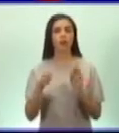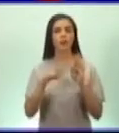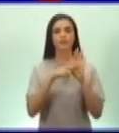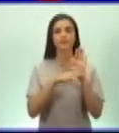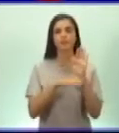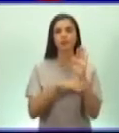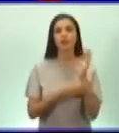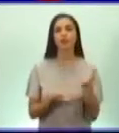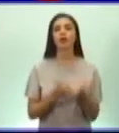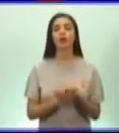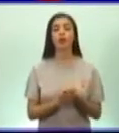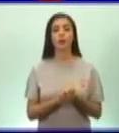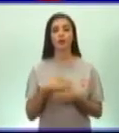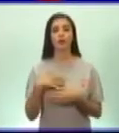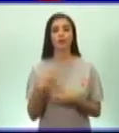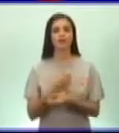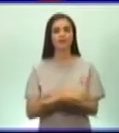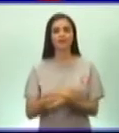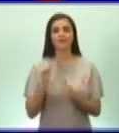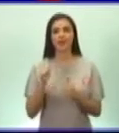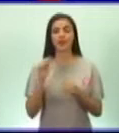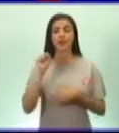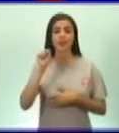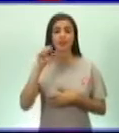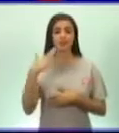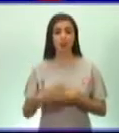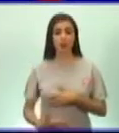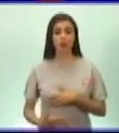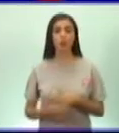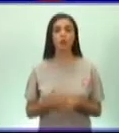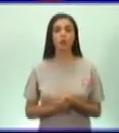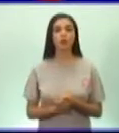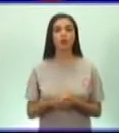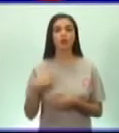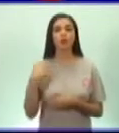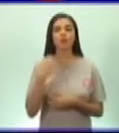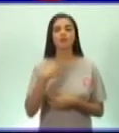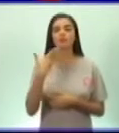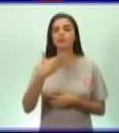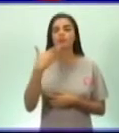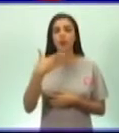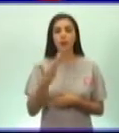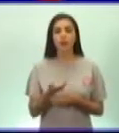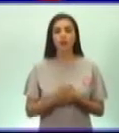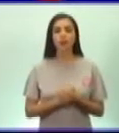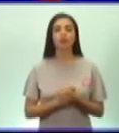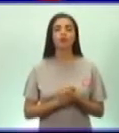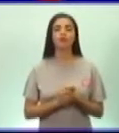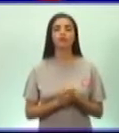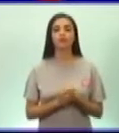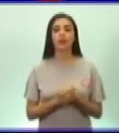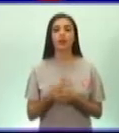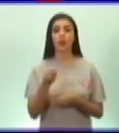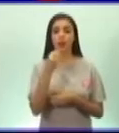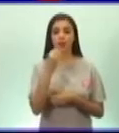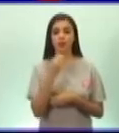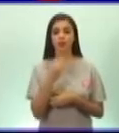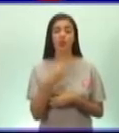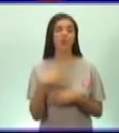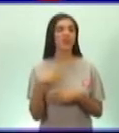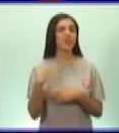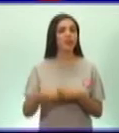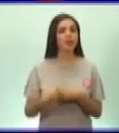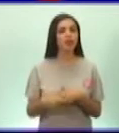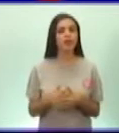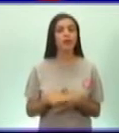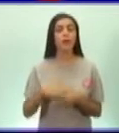para mantener sano este sistema circulatorio era que la alimentación debía ser baja